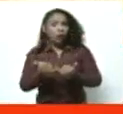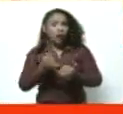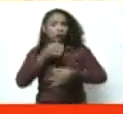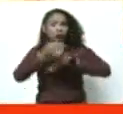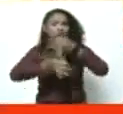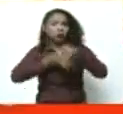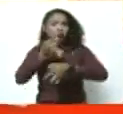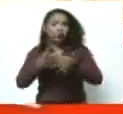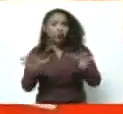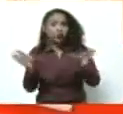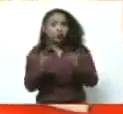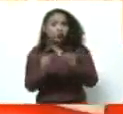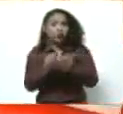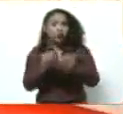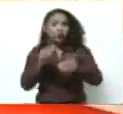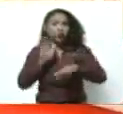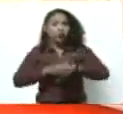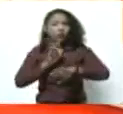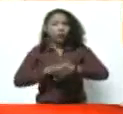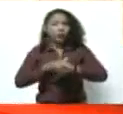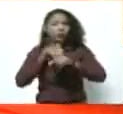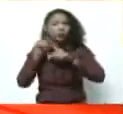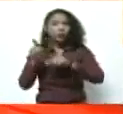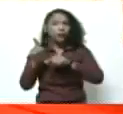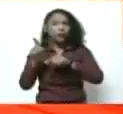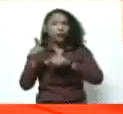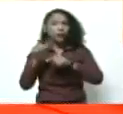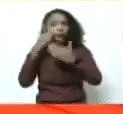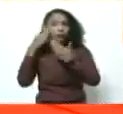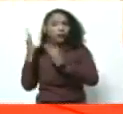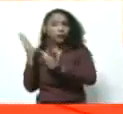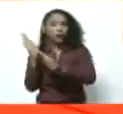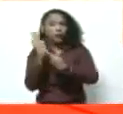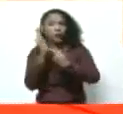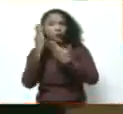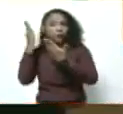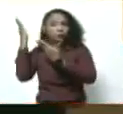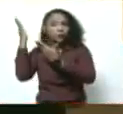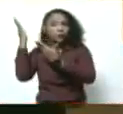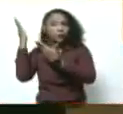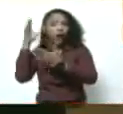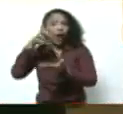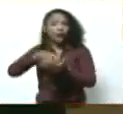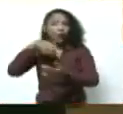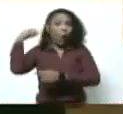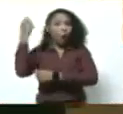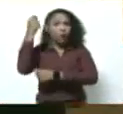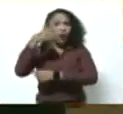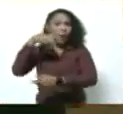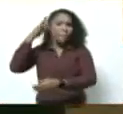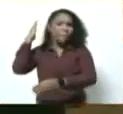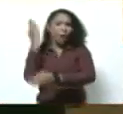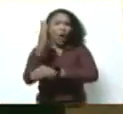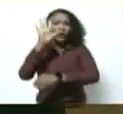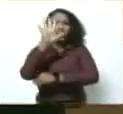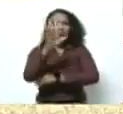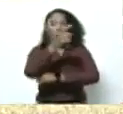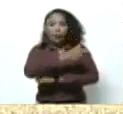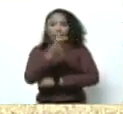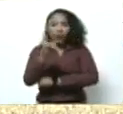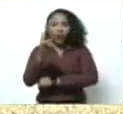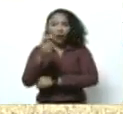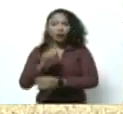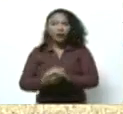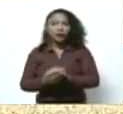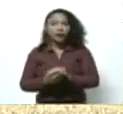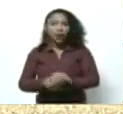la concreción de lo aquí presentado. En el Estado Apure fueron aprehendidas un total de 5 personas